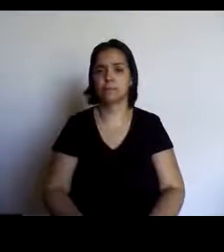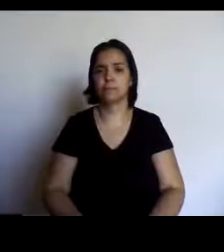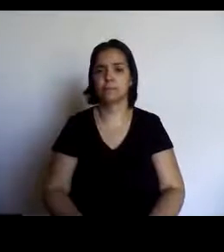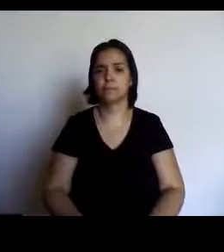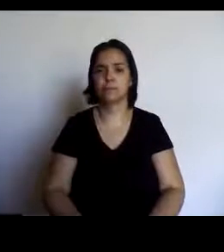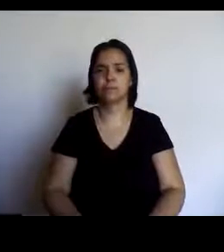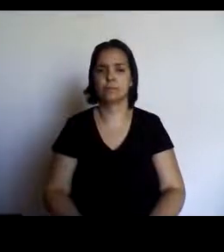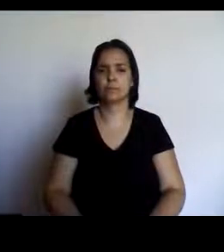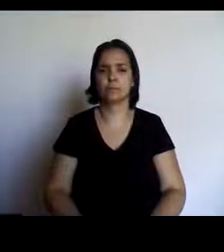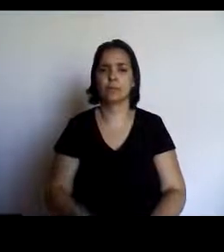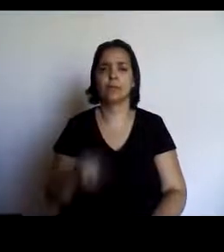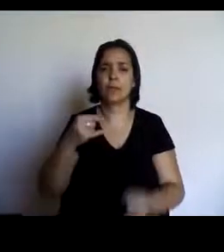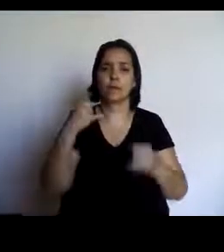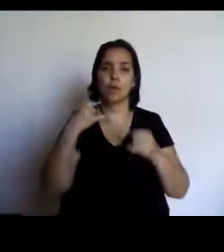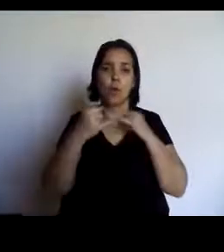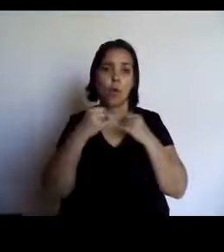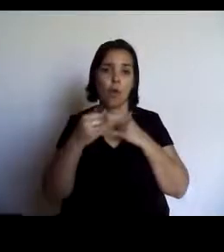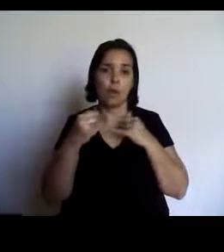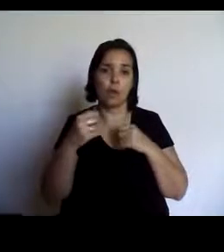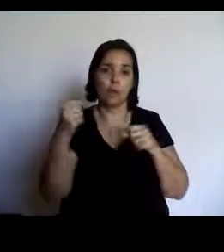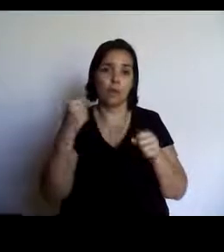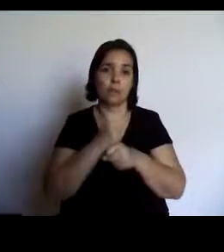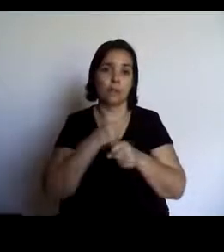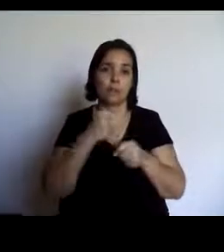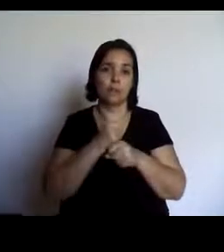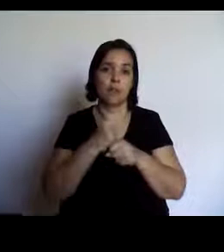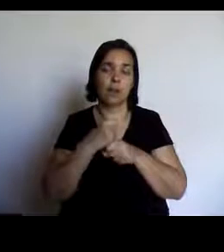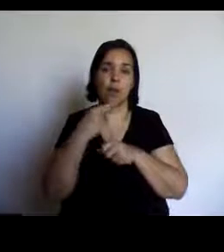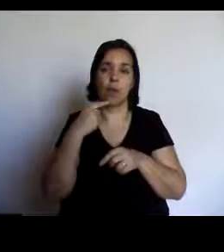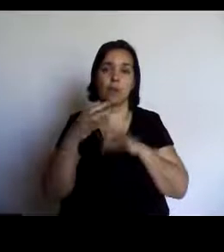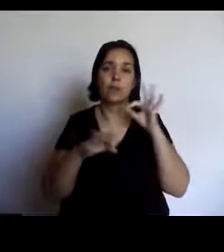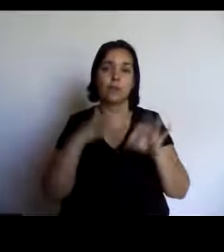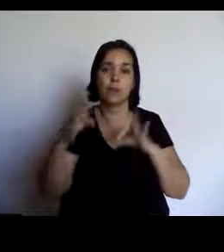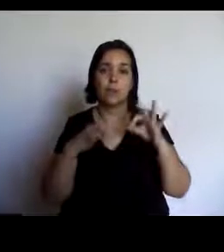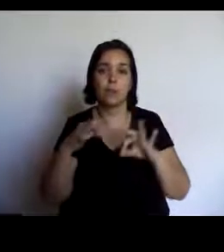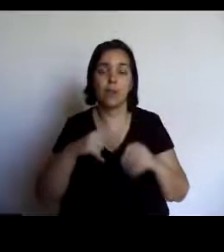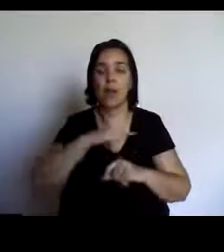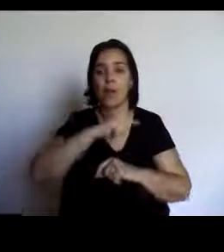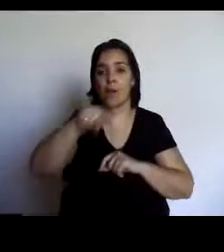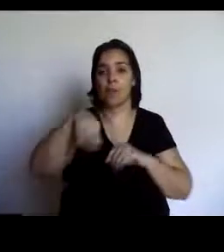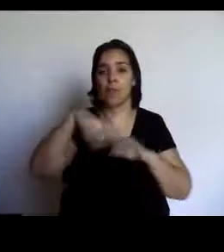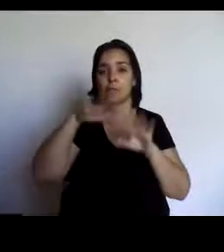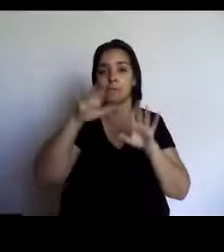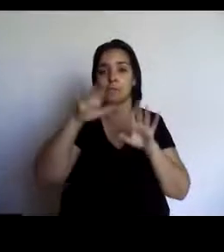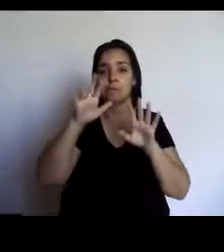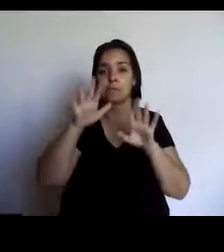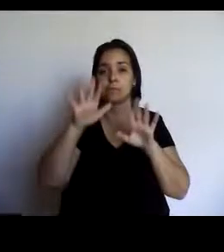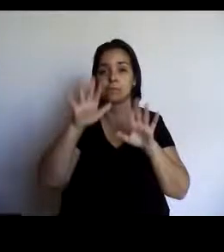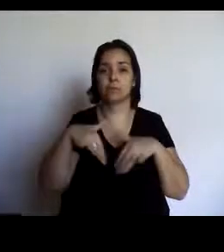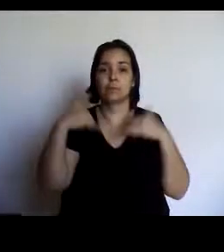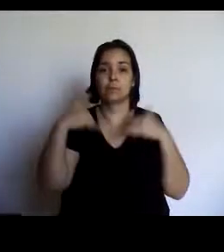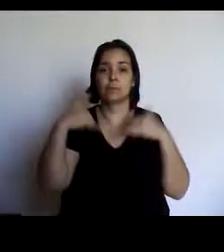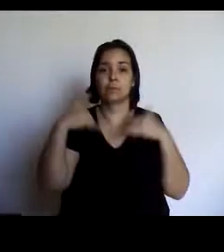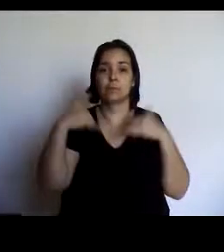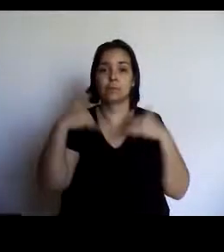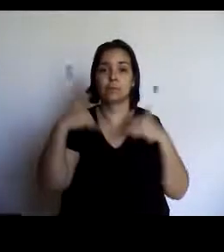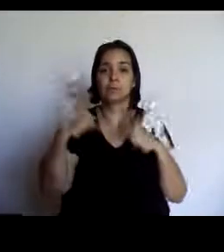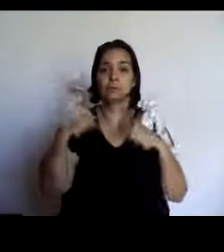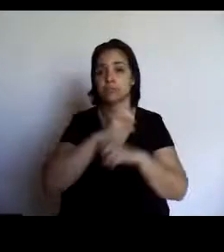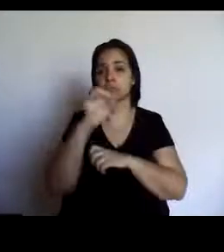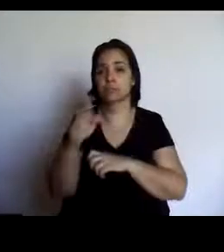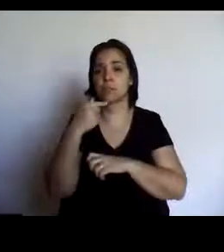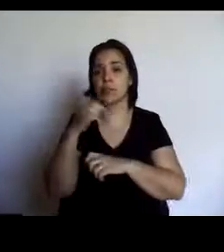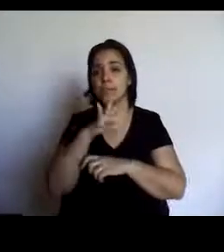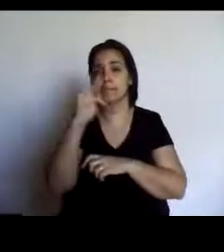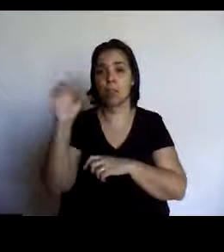Esta línea de trabajo, hemos organizado el ciclo de seminarios virtuales sobre asuntos europeos FEMPE